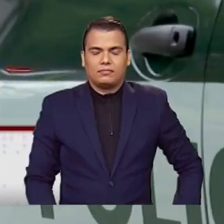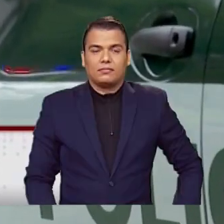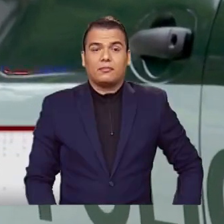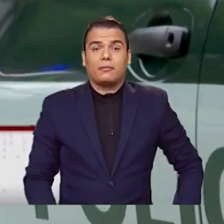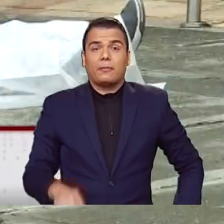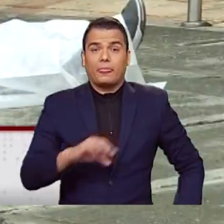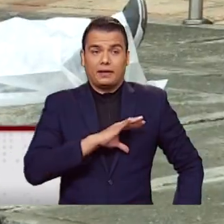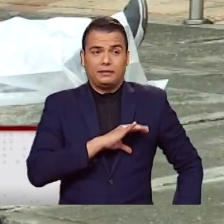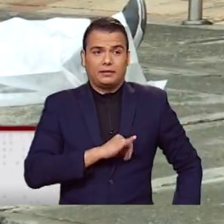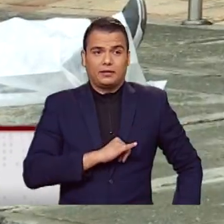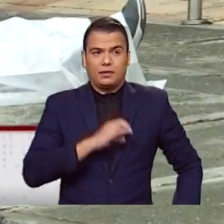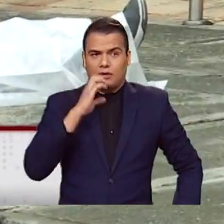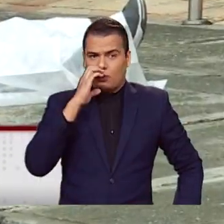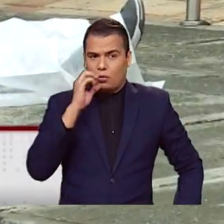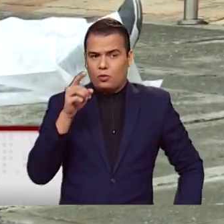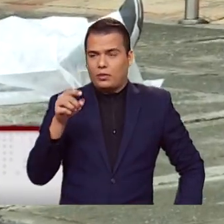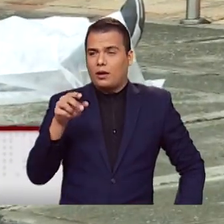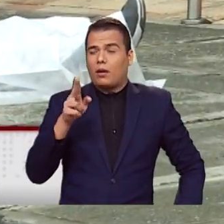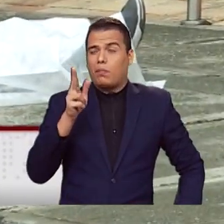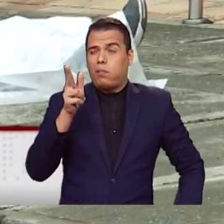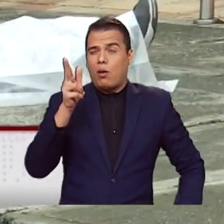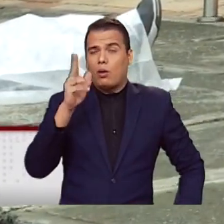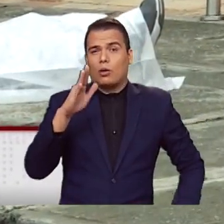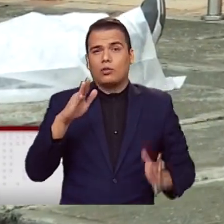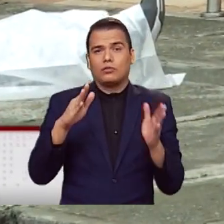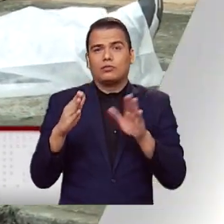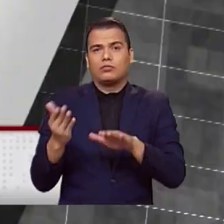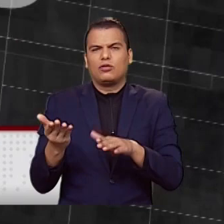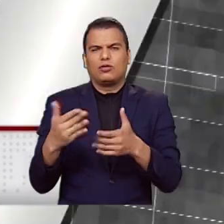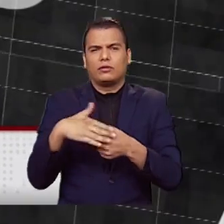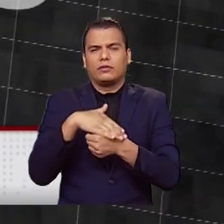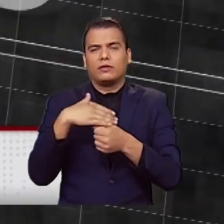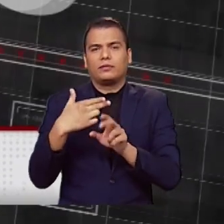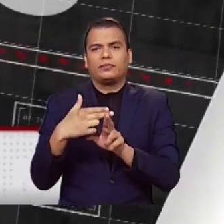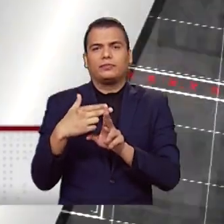En Cali, en extrañas circunstancias, asesinado un hombre en Tequendama.